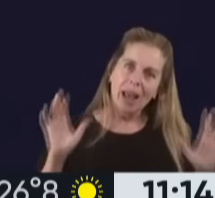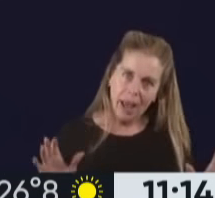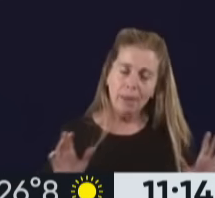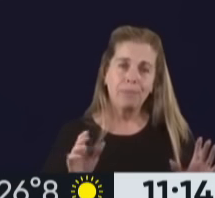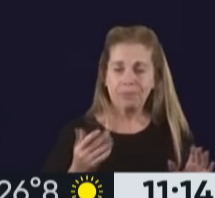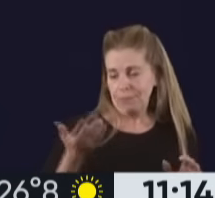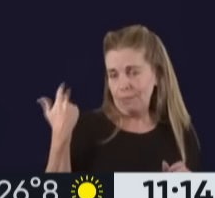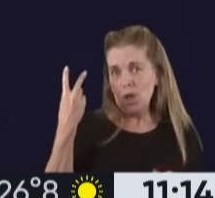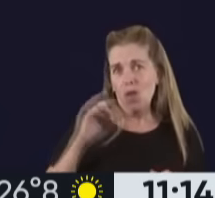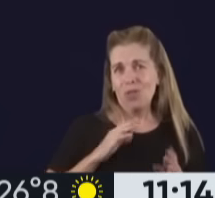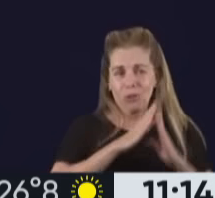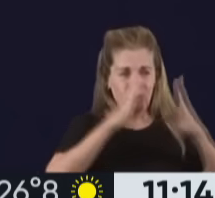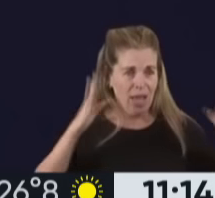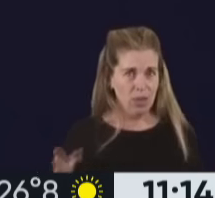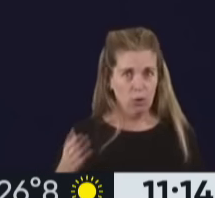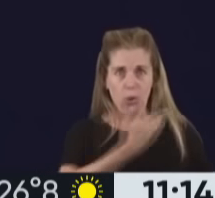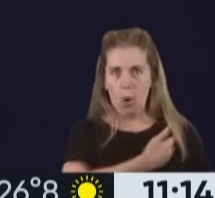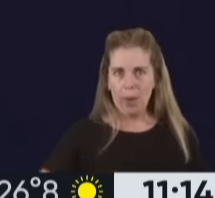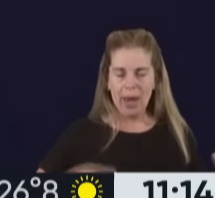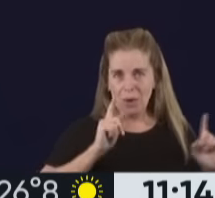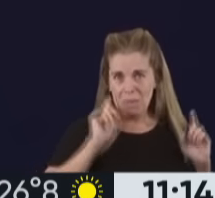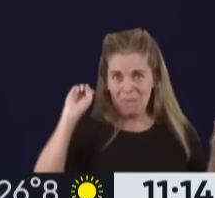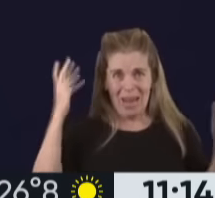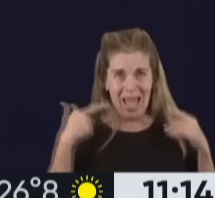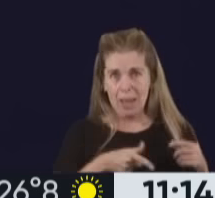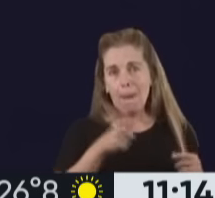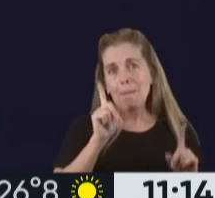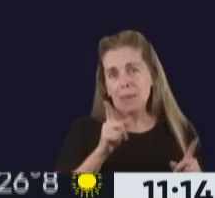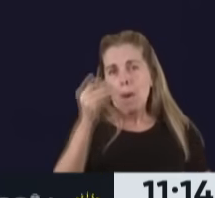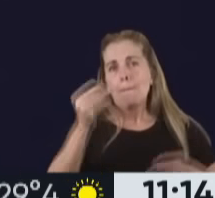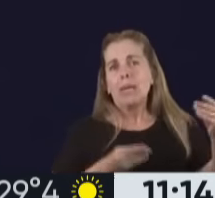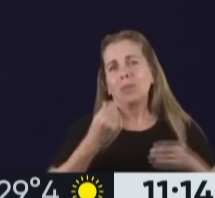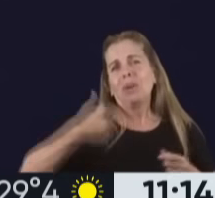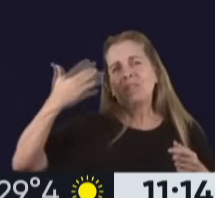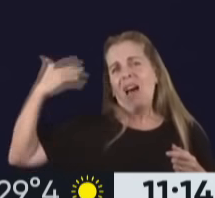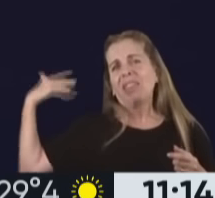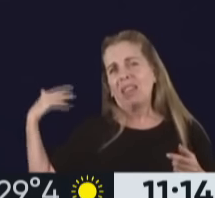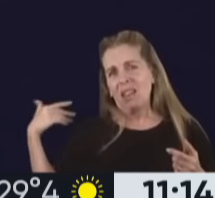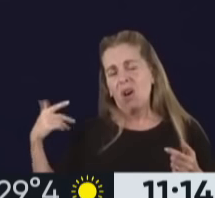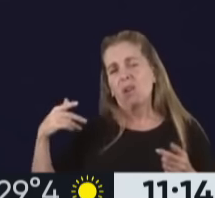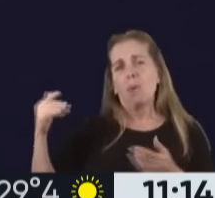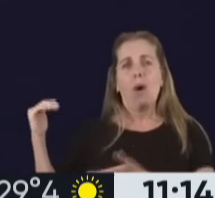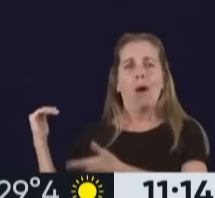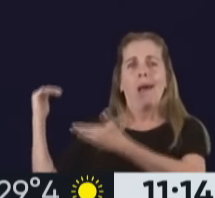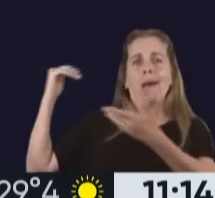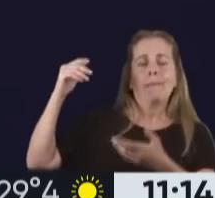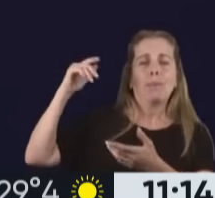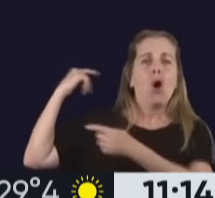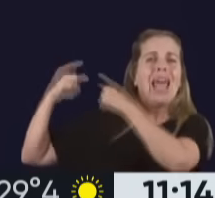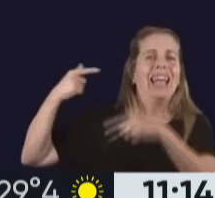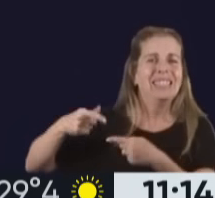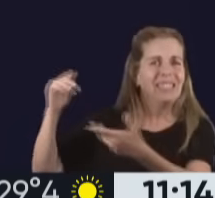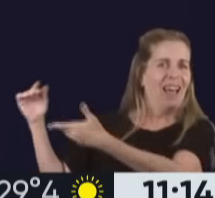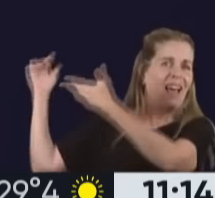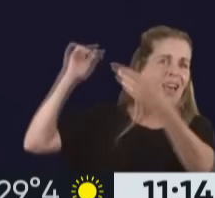2 años estuvimos sin presupuesto, veníamos del presupuesto heredado 2023, que para que tengan noción del desastre